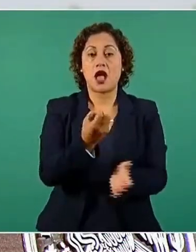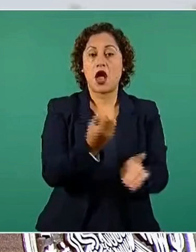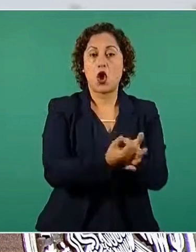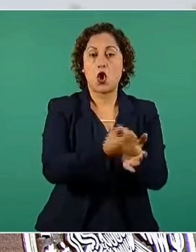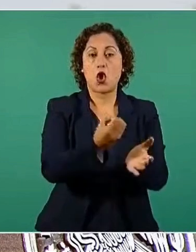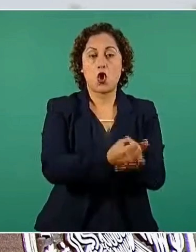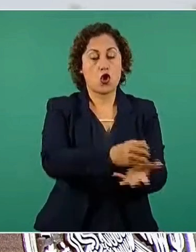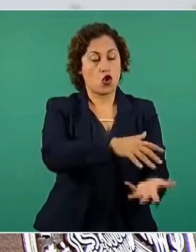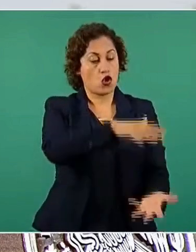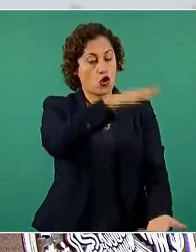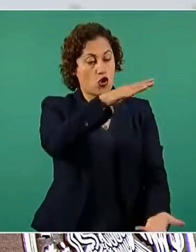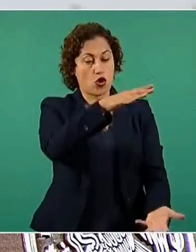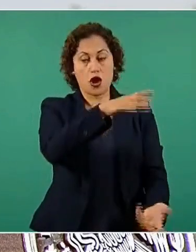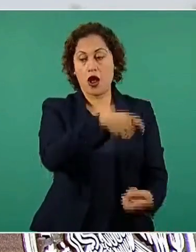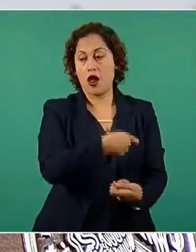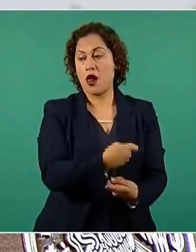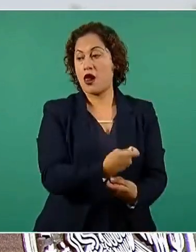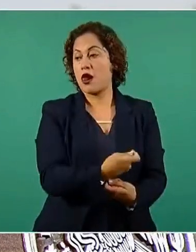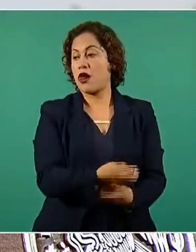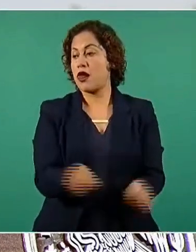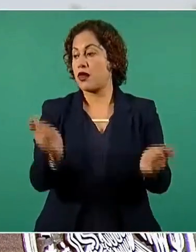ya no era nada.